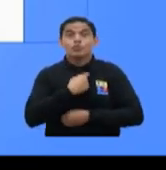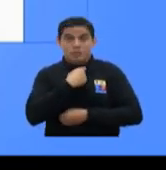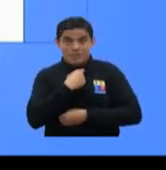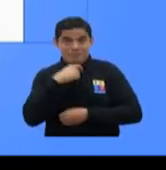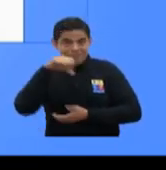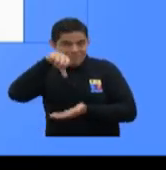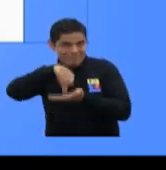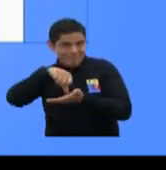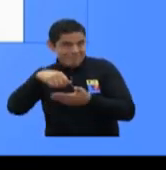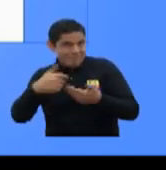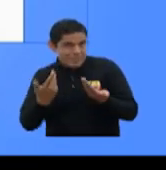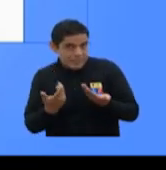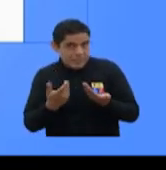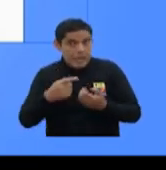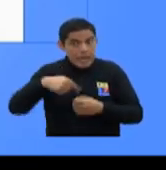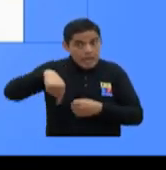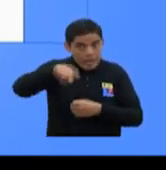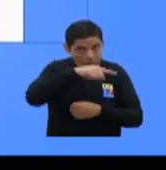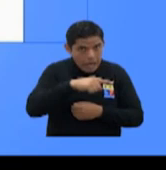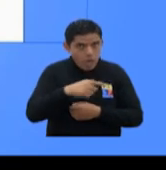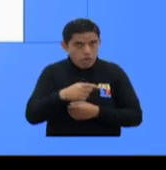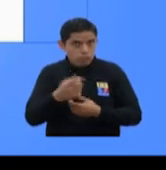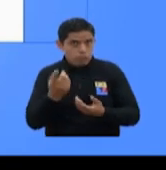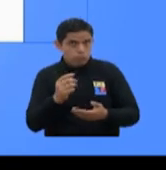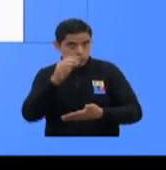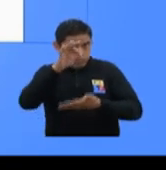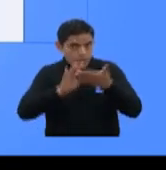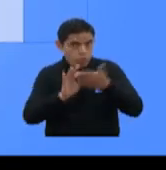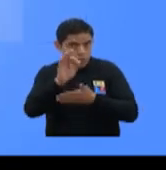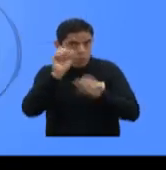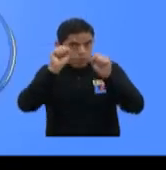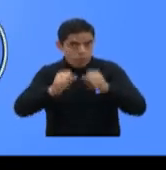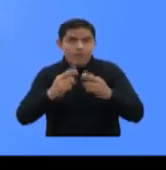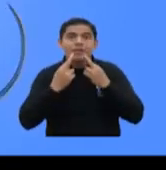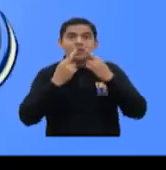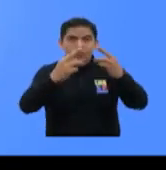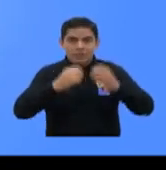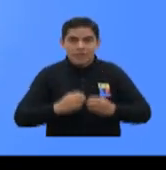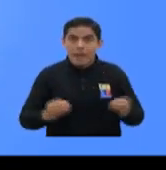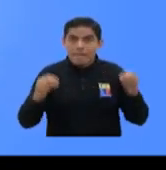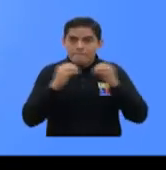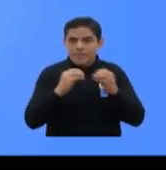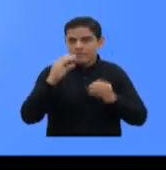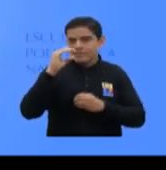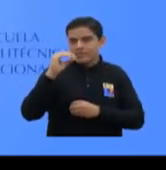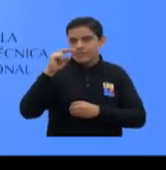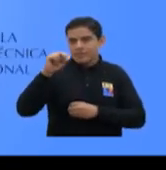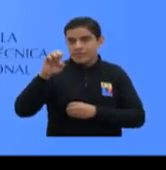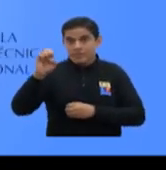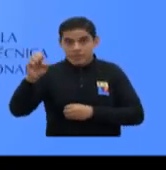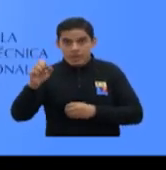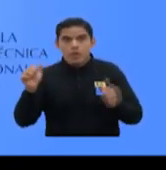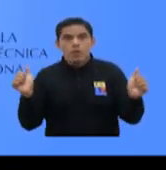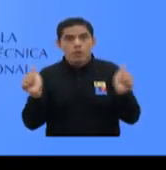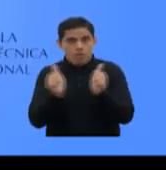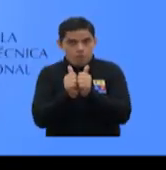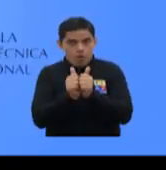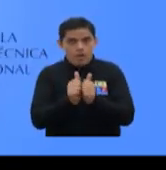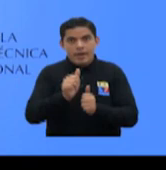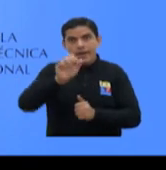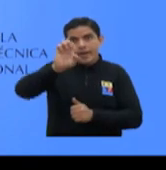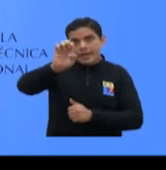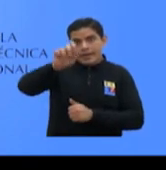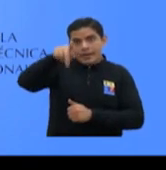Ciudadana, se han registrado para informar resultados con este procedimiento. Del mismo modo, el Consejo Nacional Electoral lo hará de